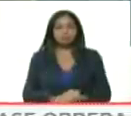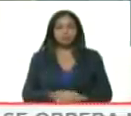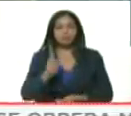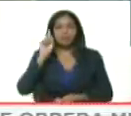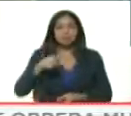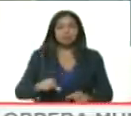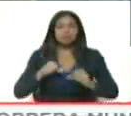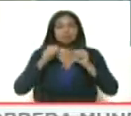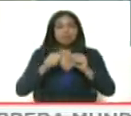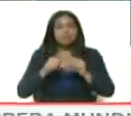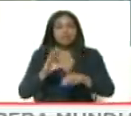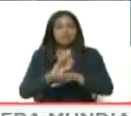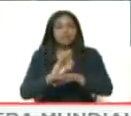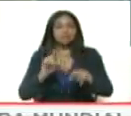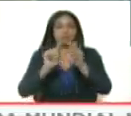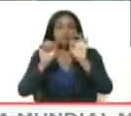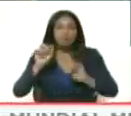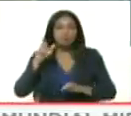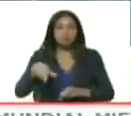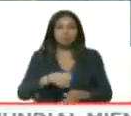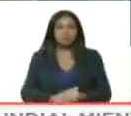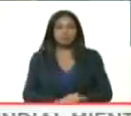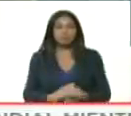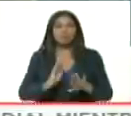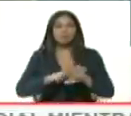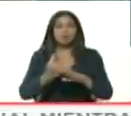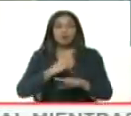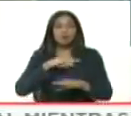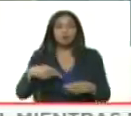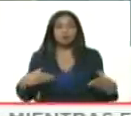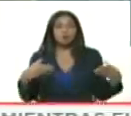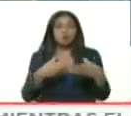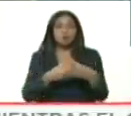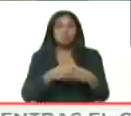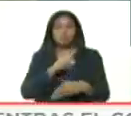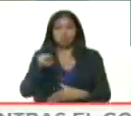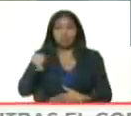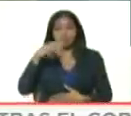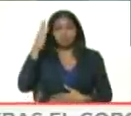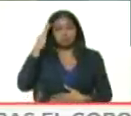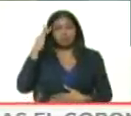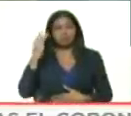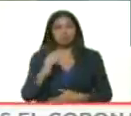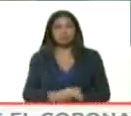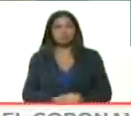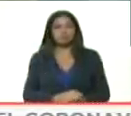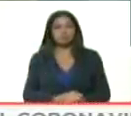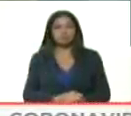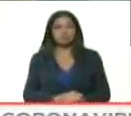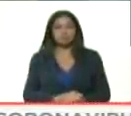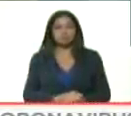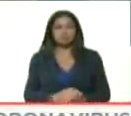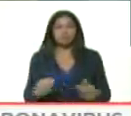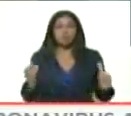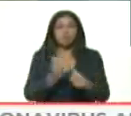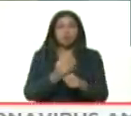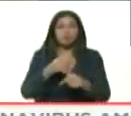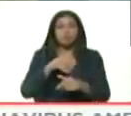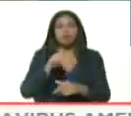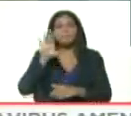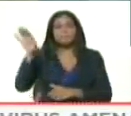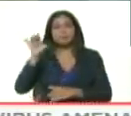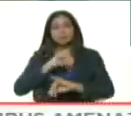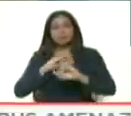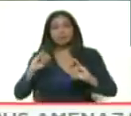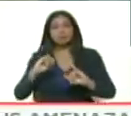seguir previniendo, porque en nuestro continente, ustedes bien saben, se encuentra el país que es hoy epicentro